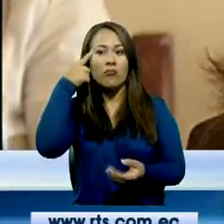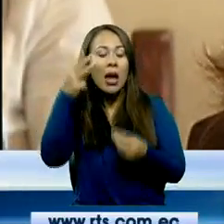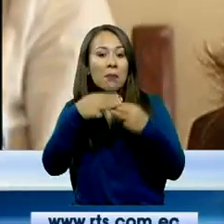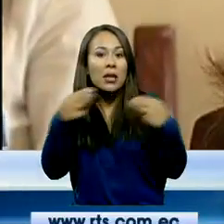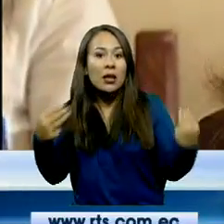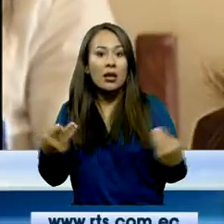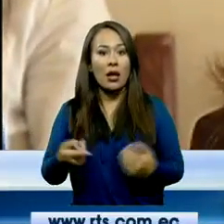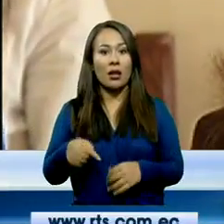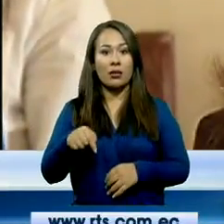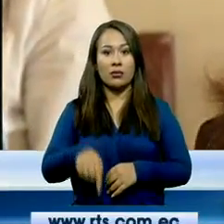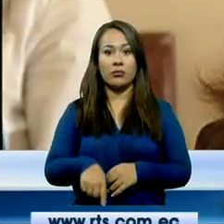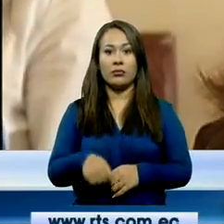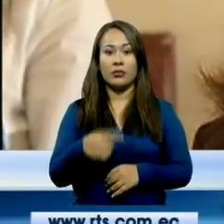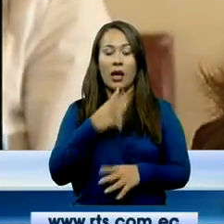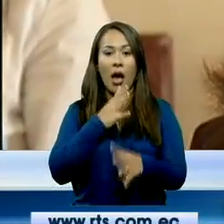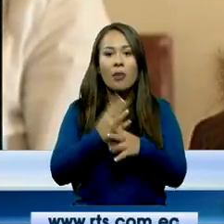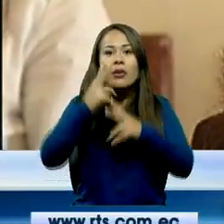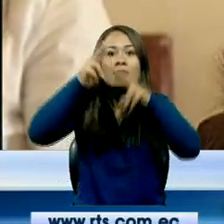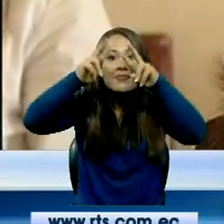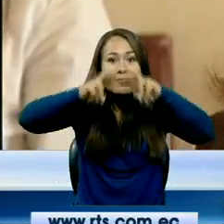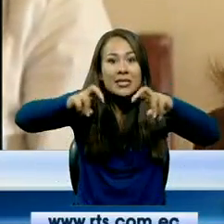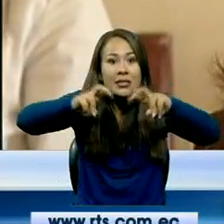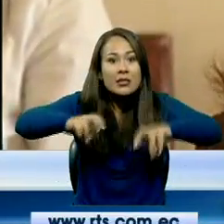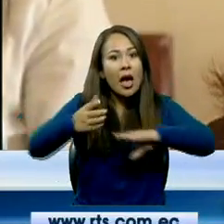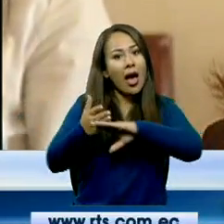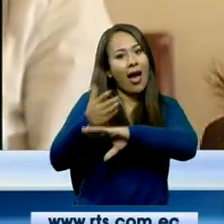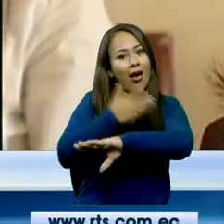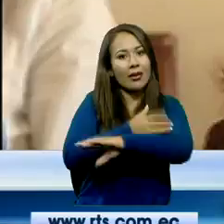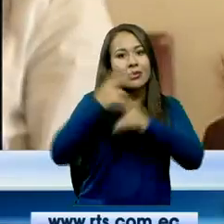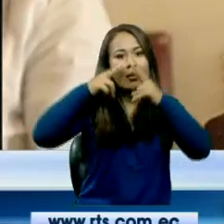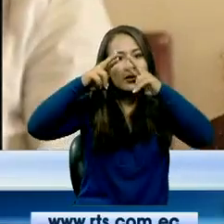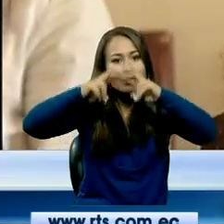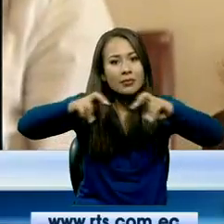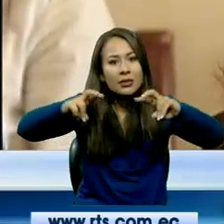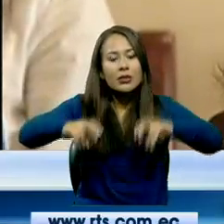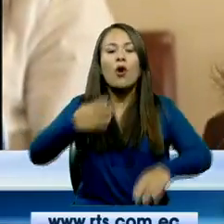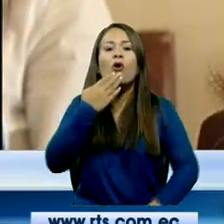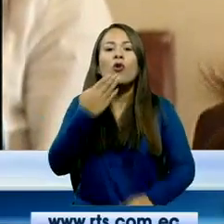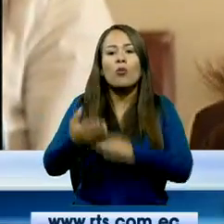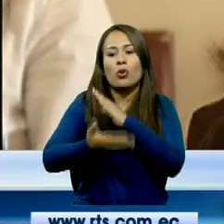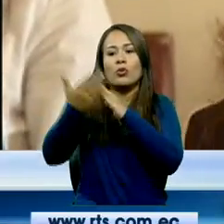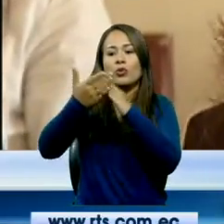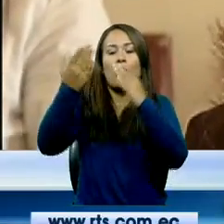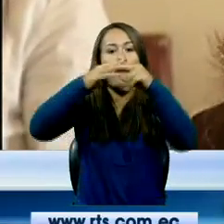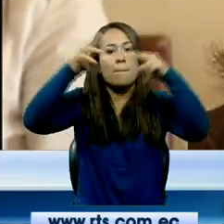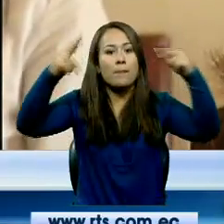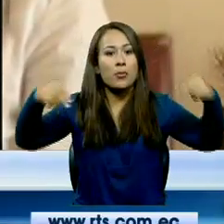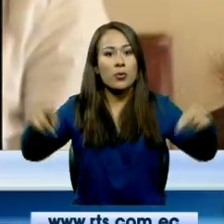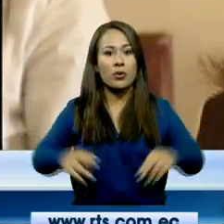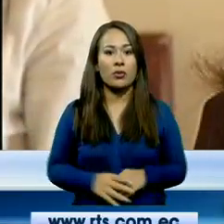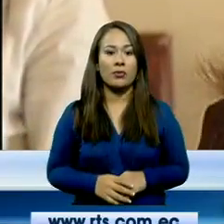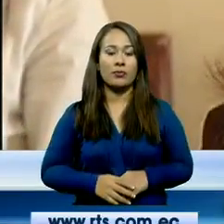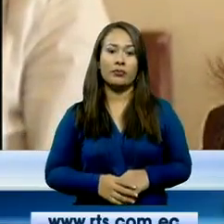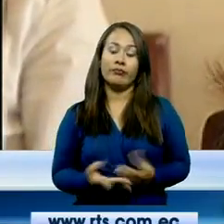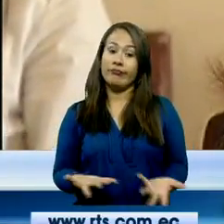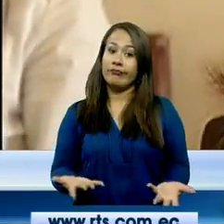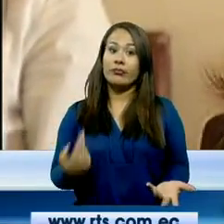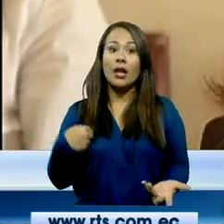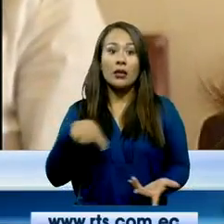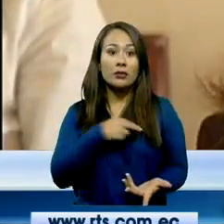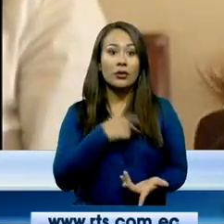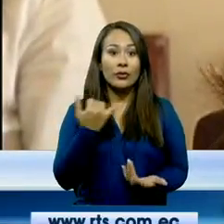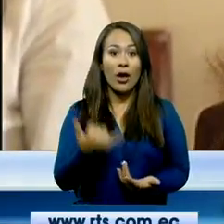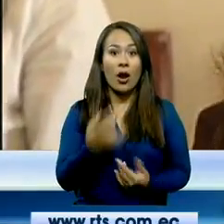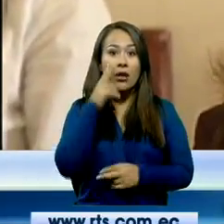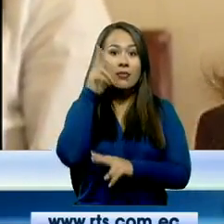etcétera, etcétera. Se ha realizado un estudio previo para construir el puente y todo, y dentro de la